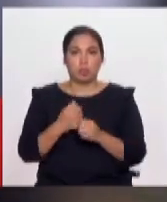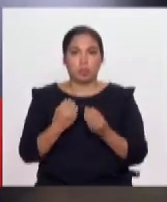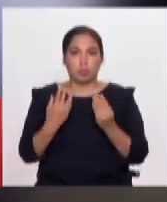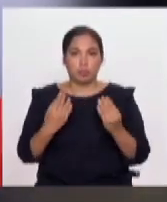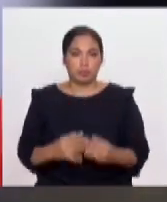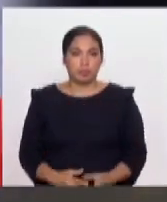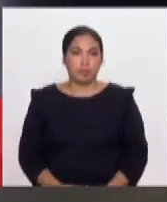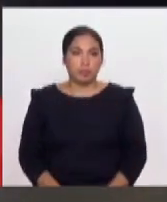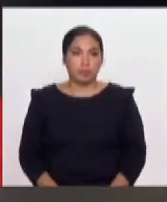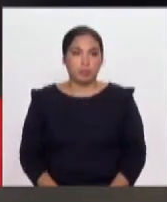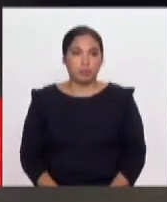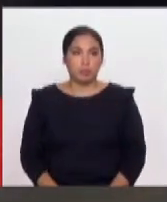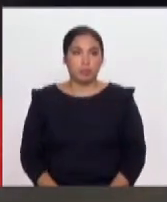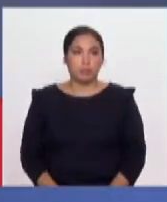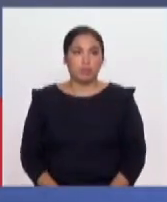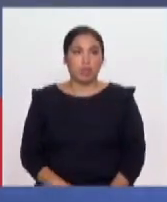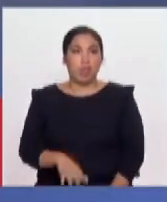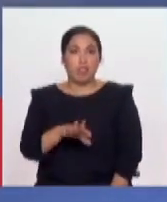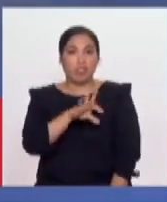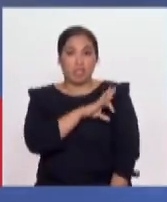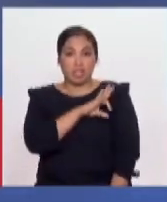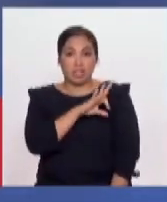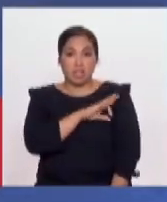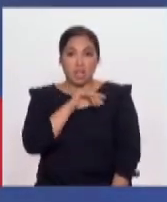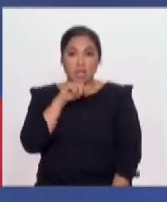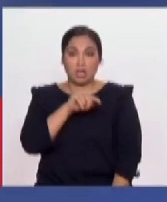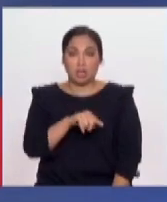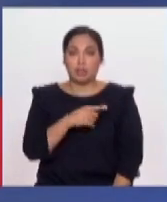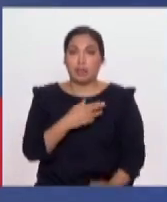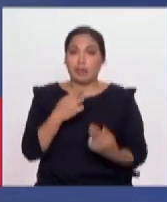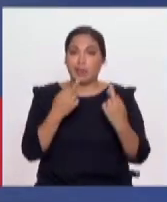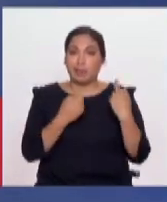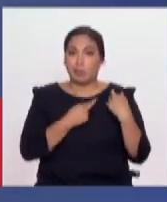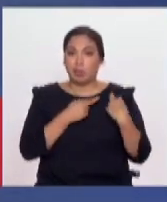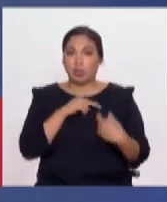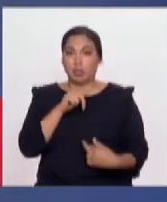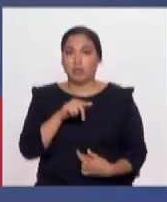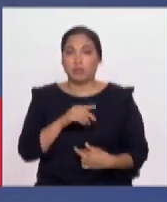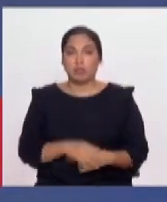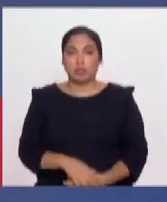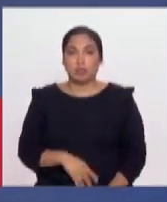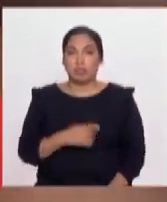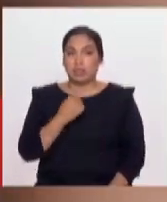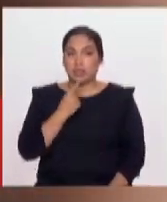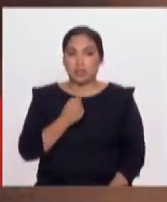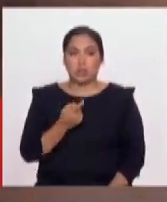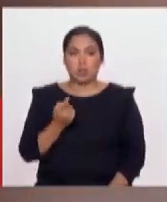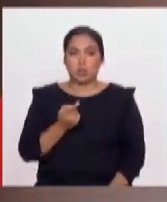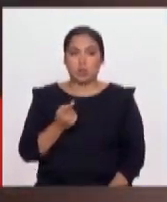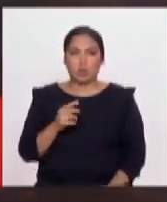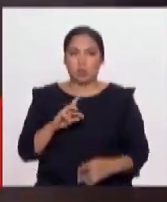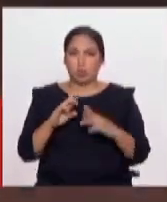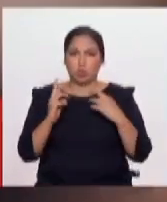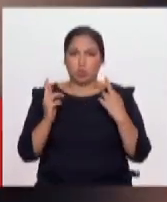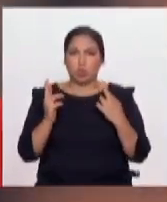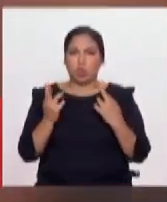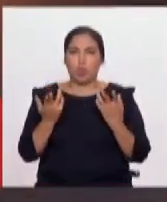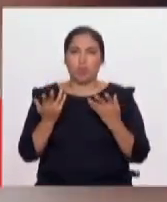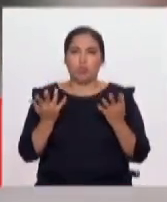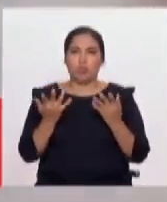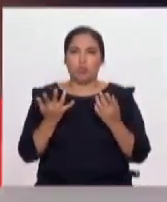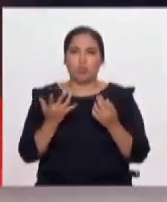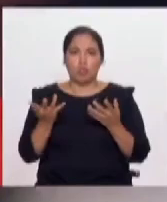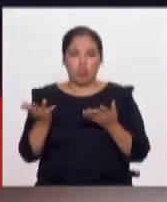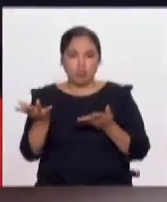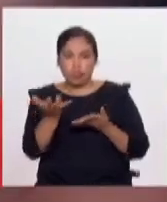Tenemos entendido que la fiscal a cargo de este caso señaló que no se habían reunido los elementos